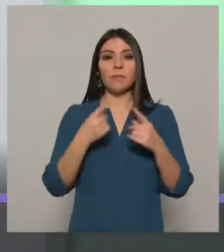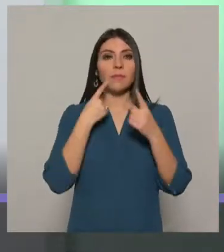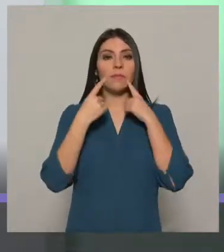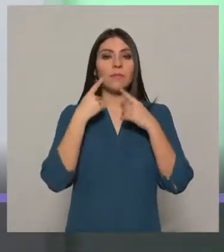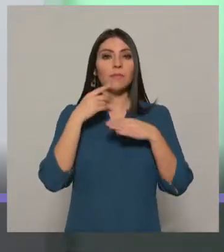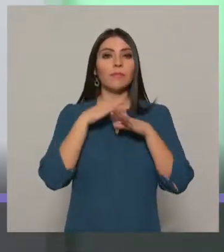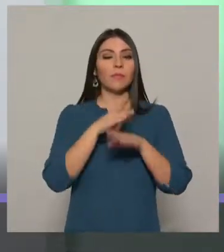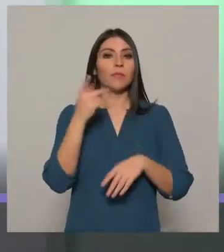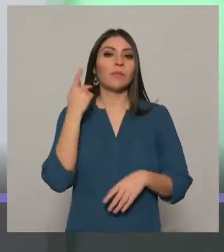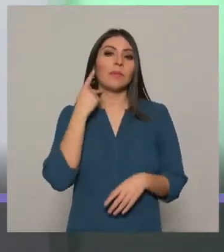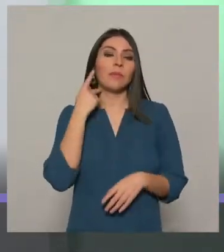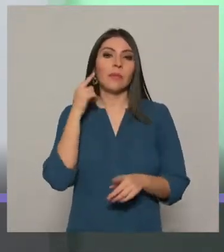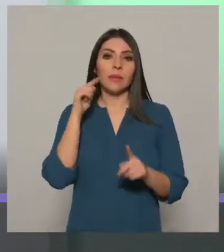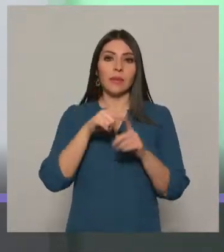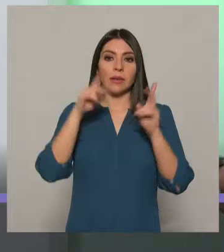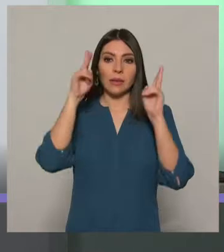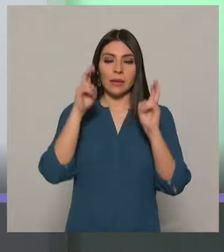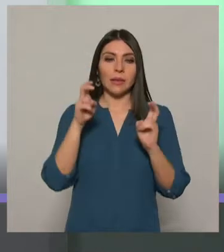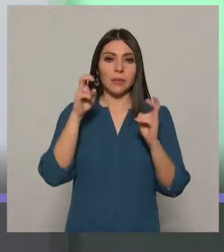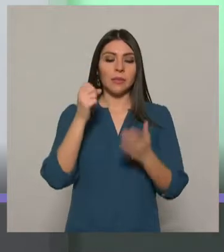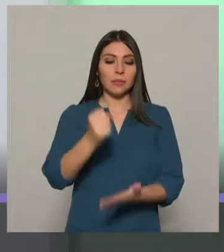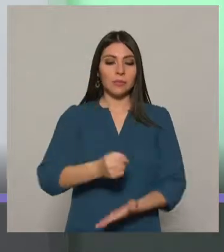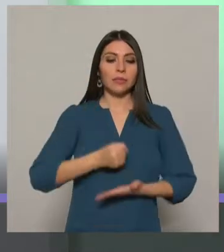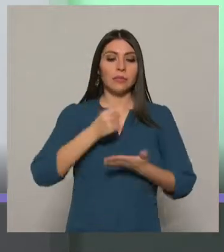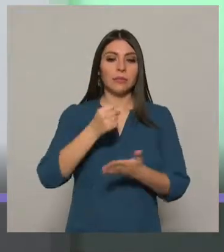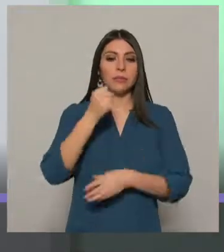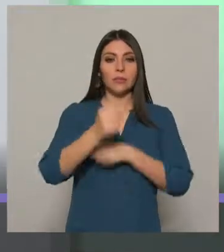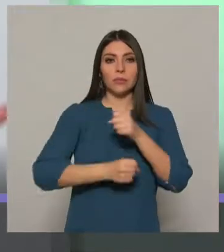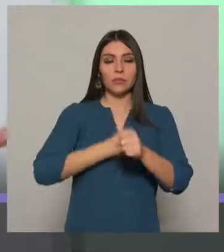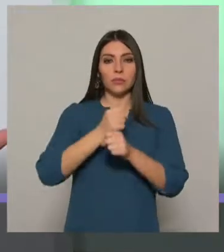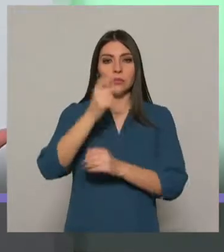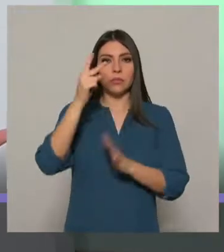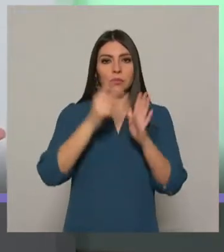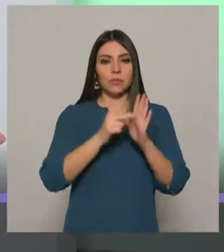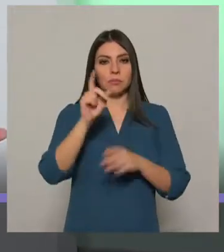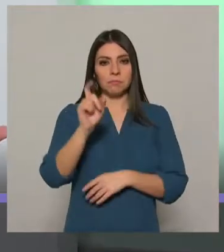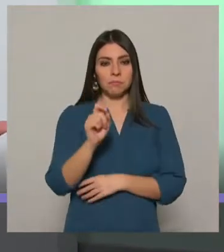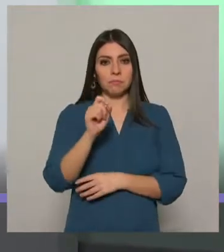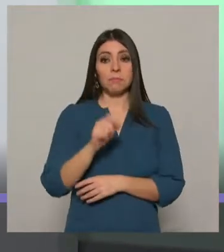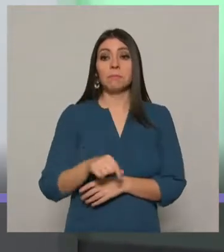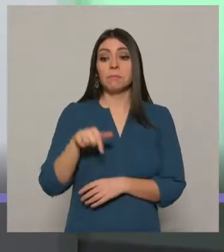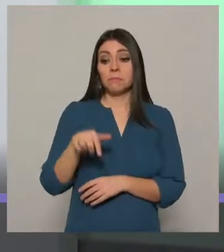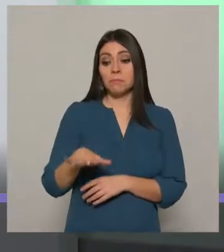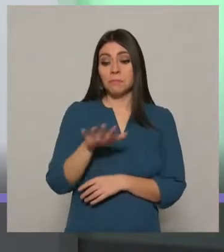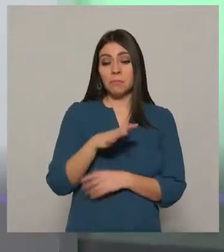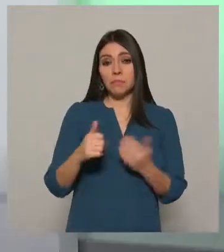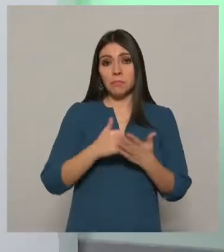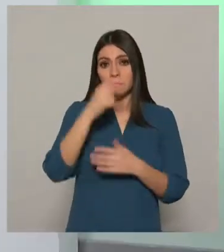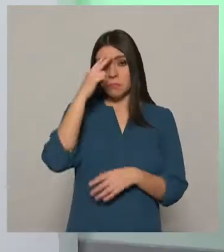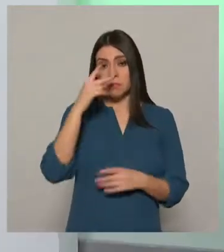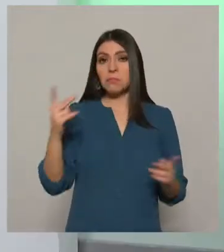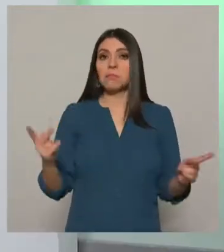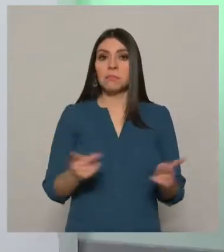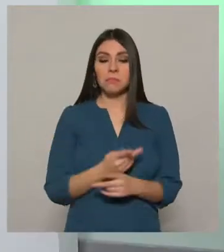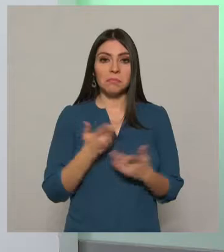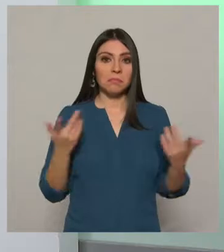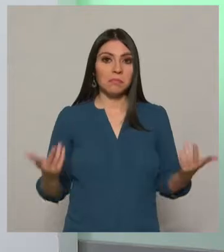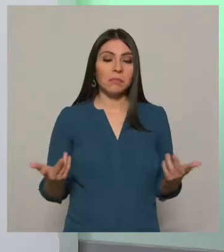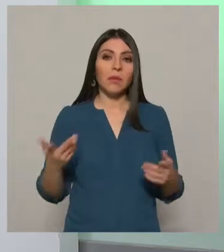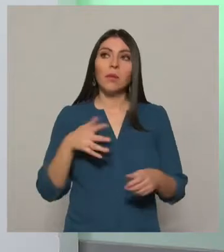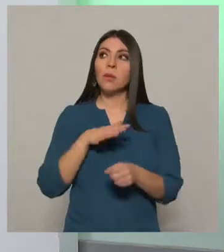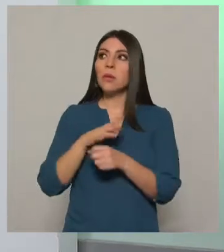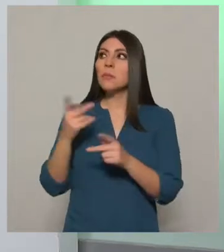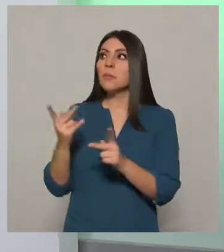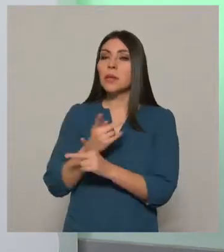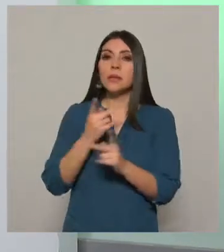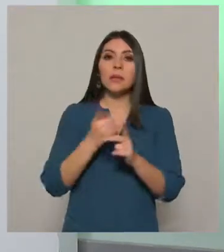El tema en la mesa, el presupuesto en el 2020. ¿Qué va a ocurrir con la Ciudad de México? ¿Cómo van a estar los programas sociales blindados, sí